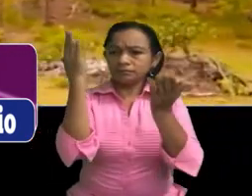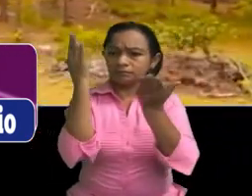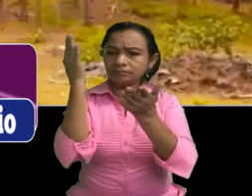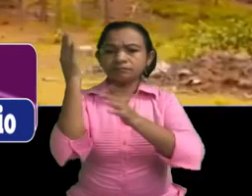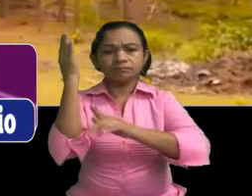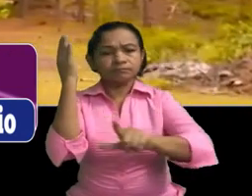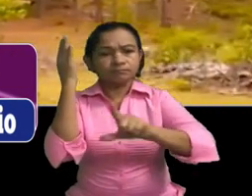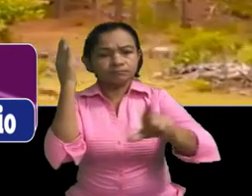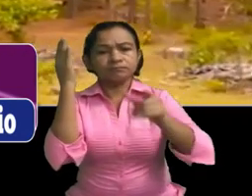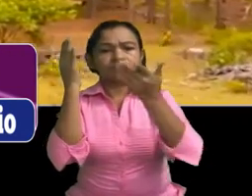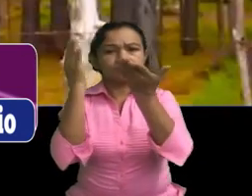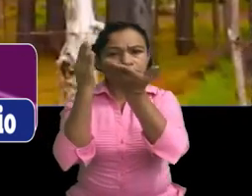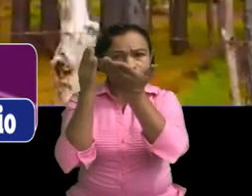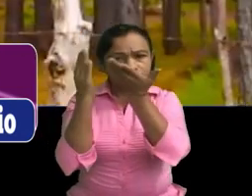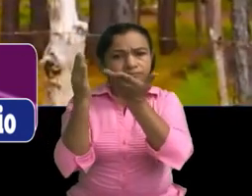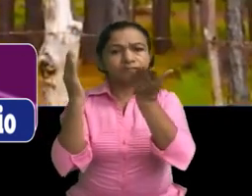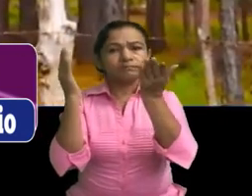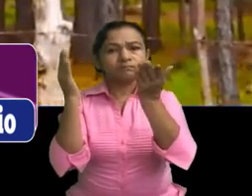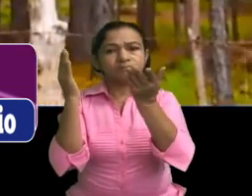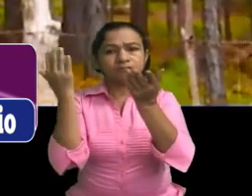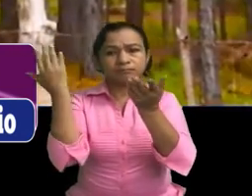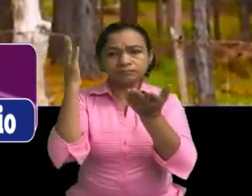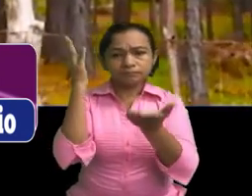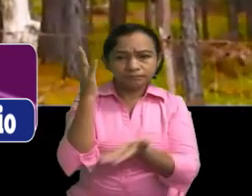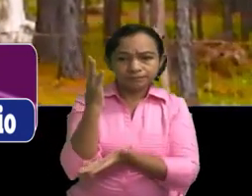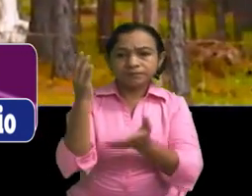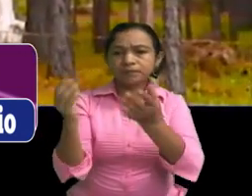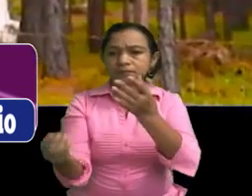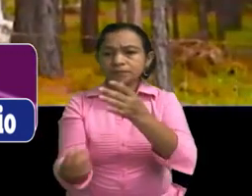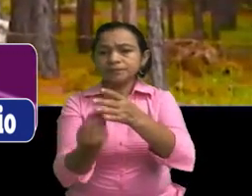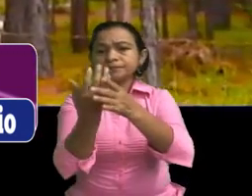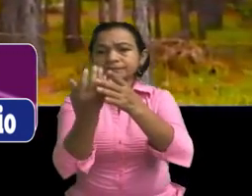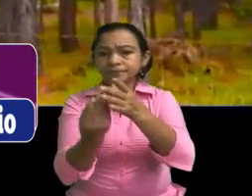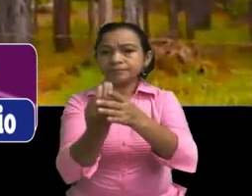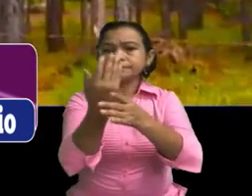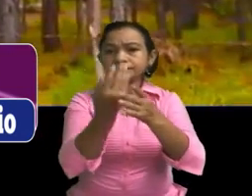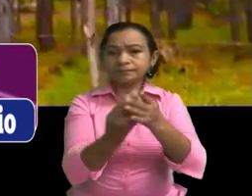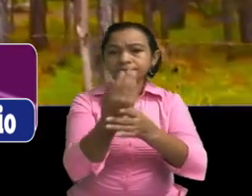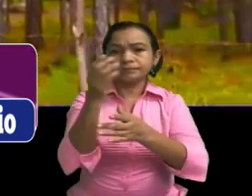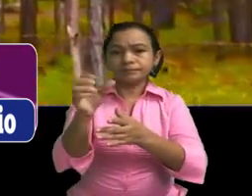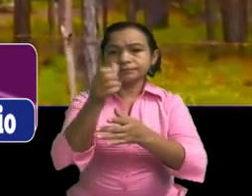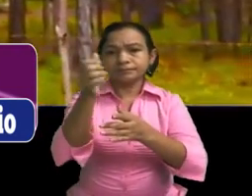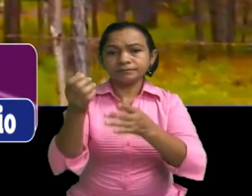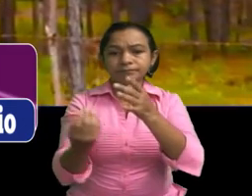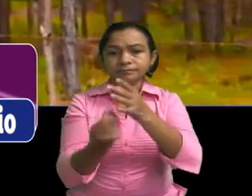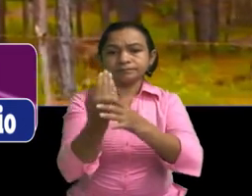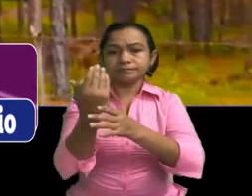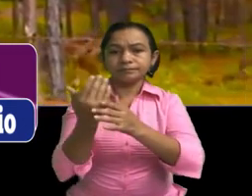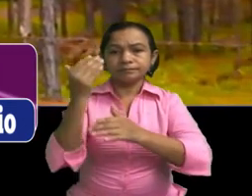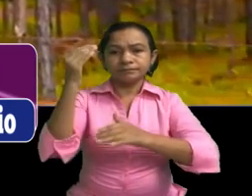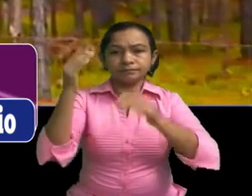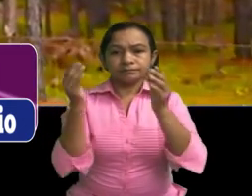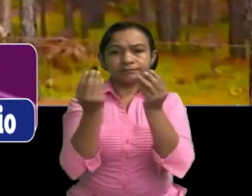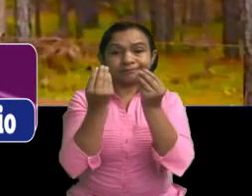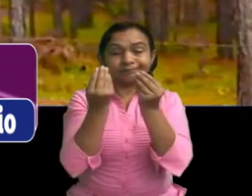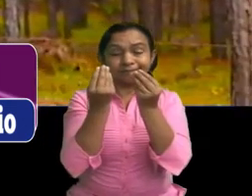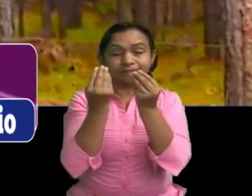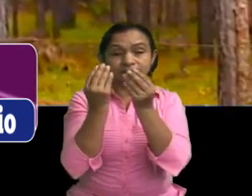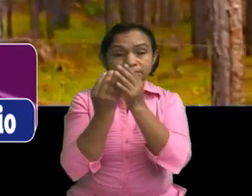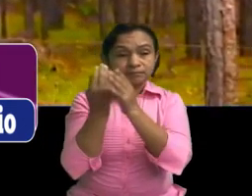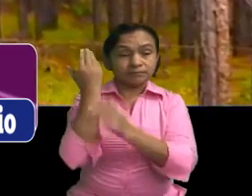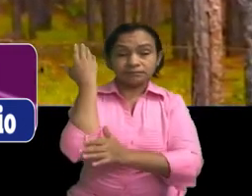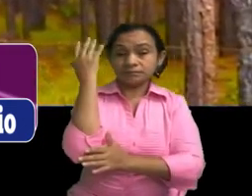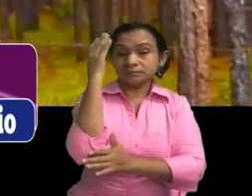manejar los árboles, cortar uno, sembrar más y permitir que otros también crezcan, porque donde hay mucho árbol